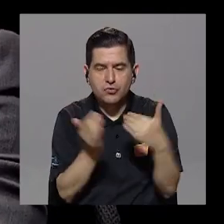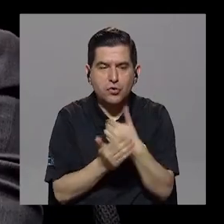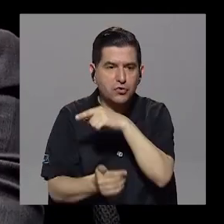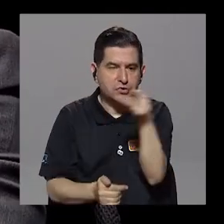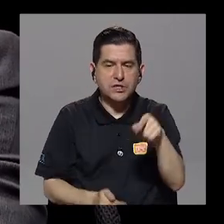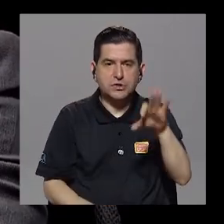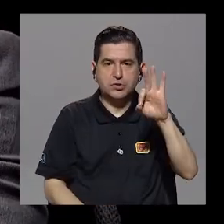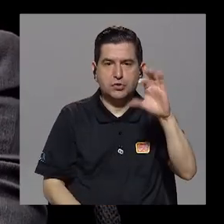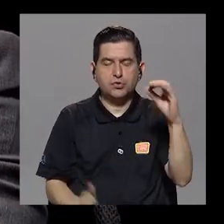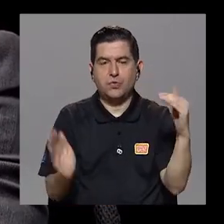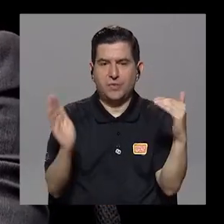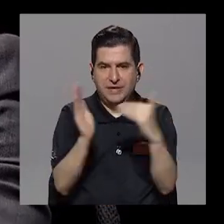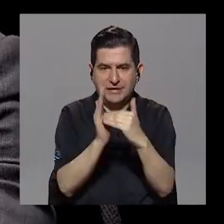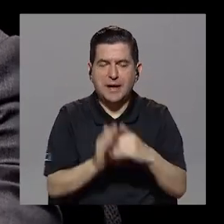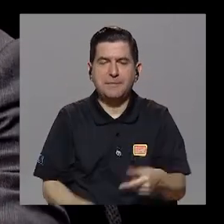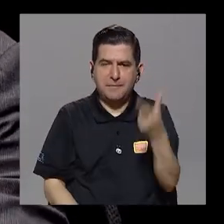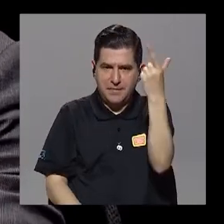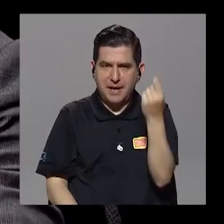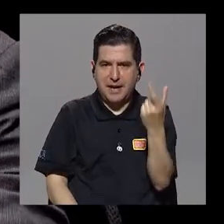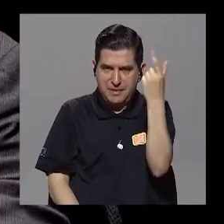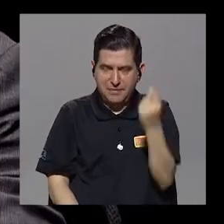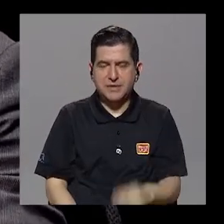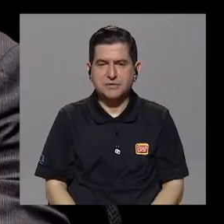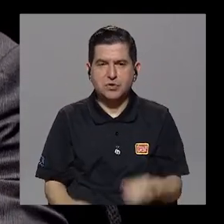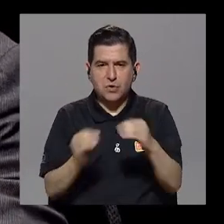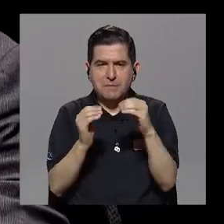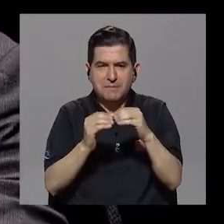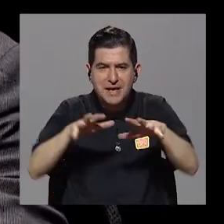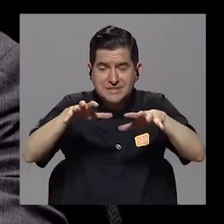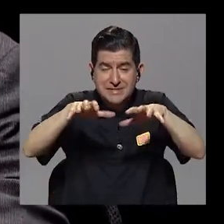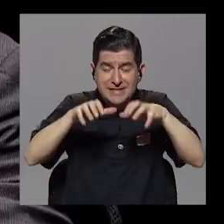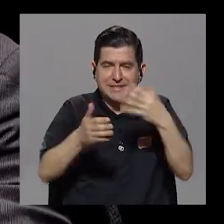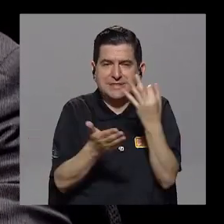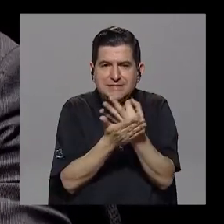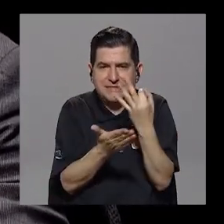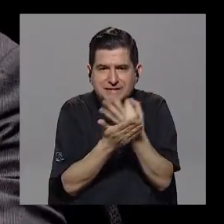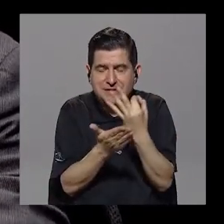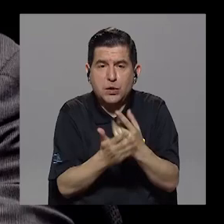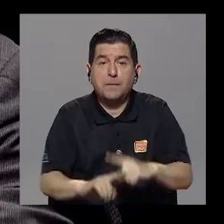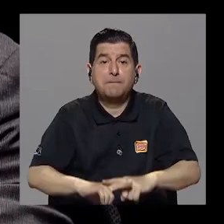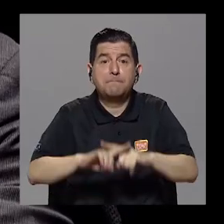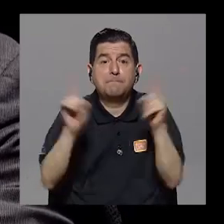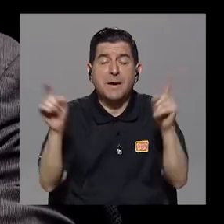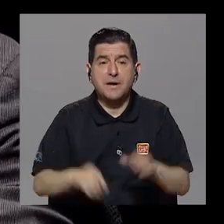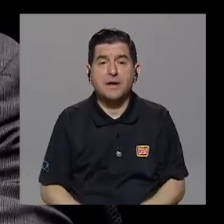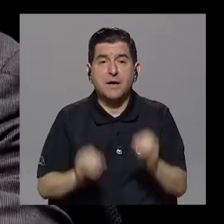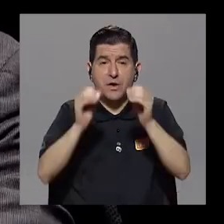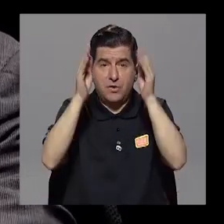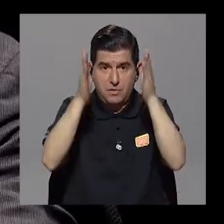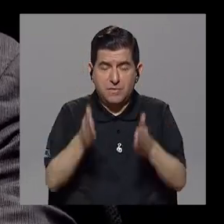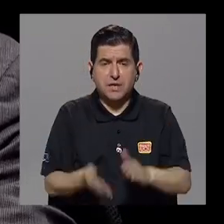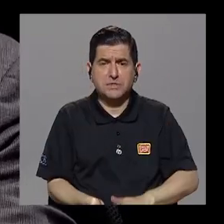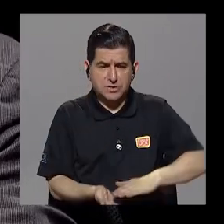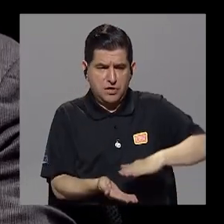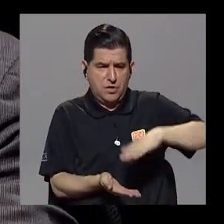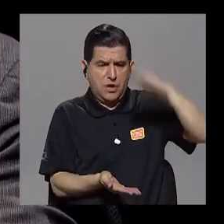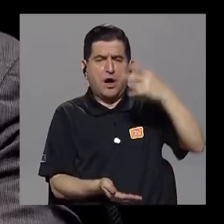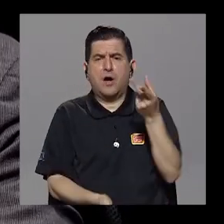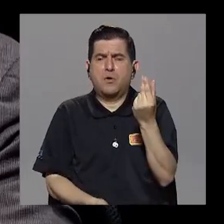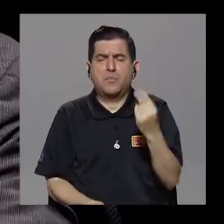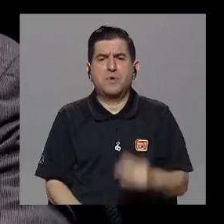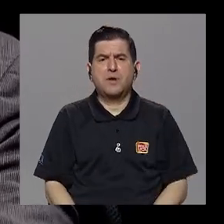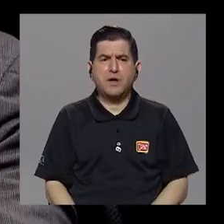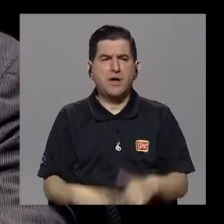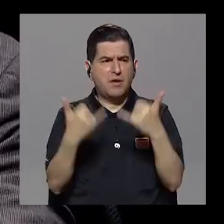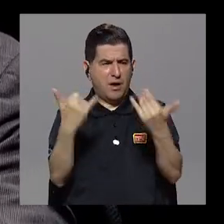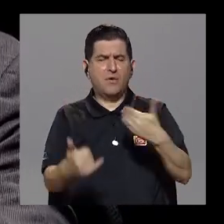todos estos 90.000 se pensionen, ya empieza a haber más tensión financiera. Claro. Pero el magisterio ha acumulado mucho